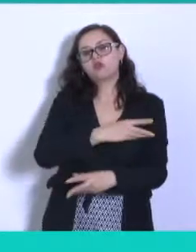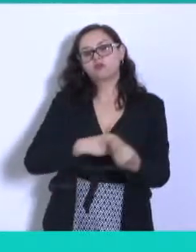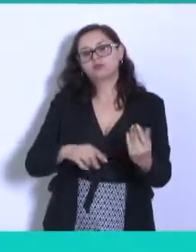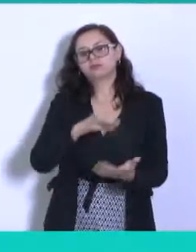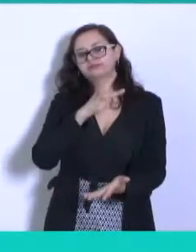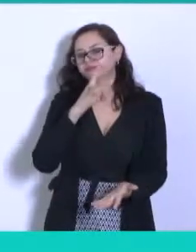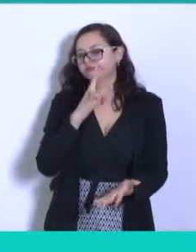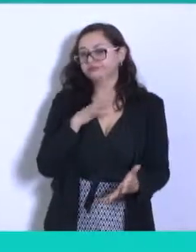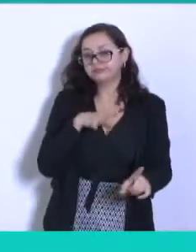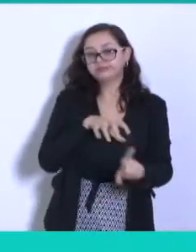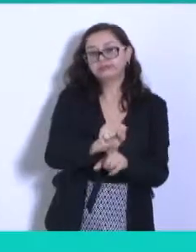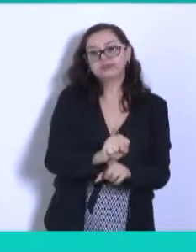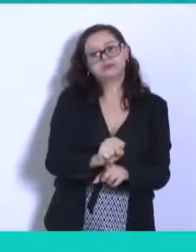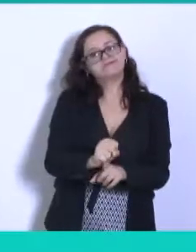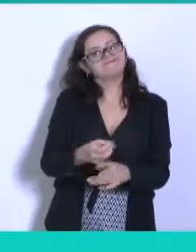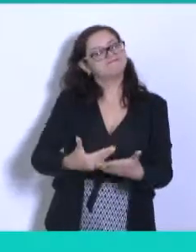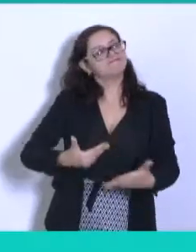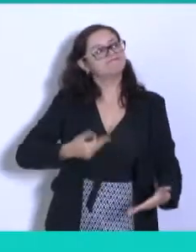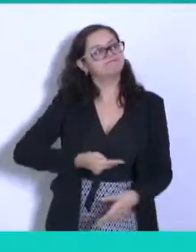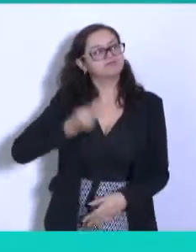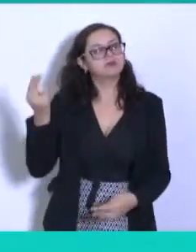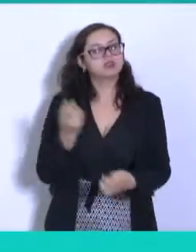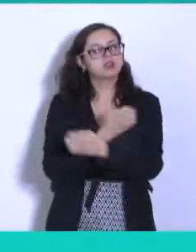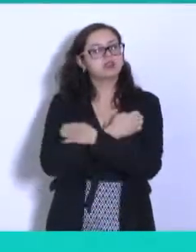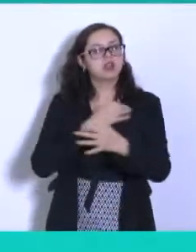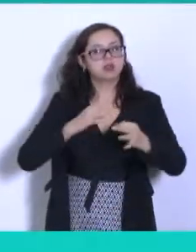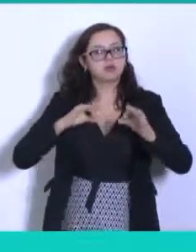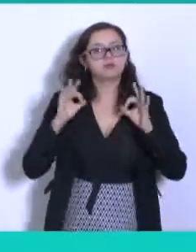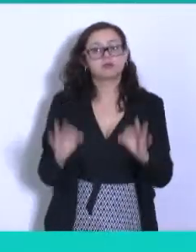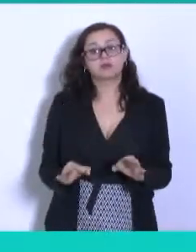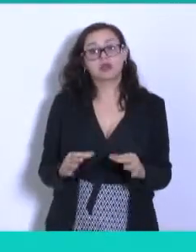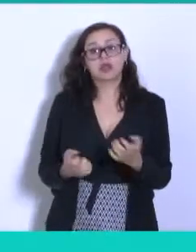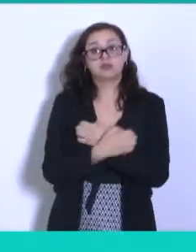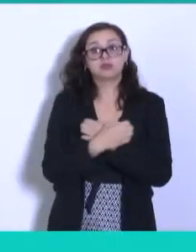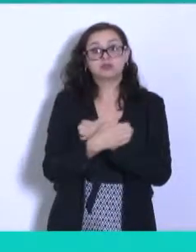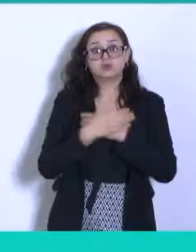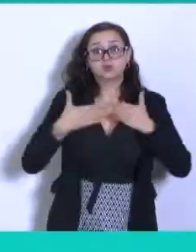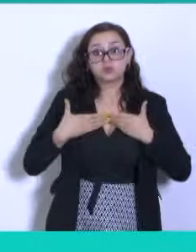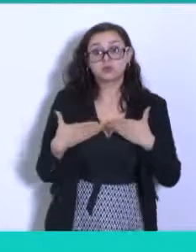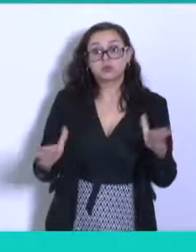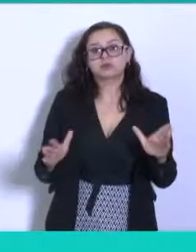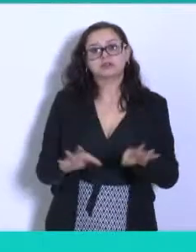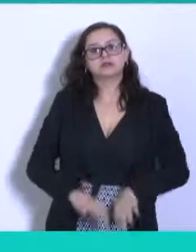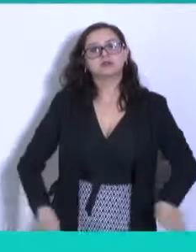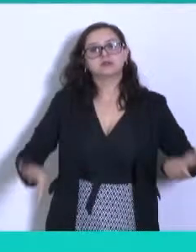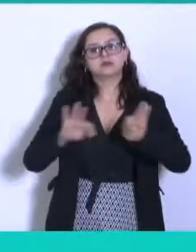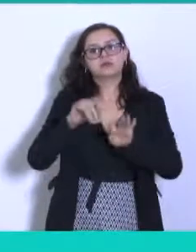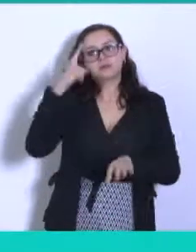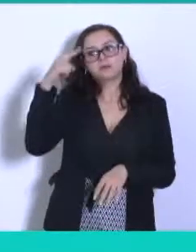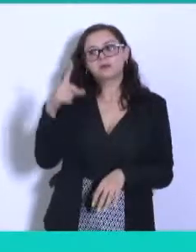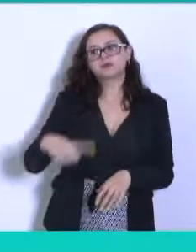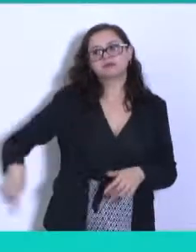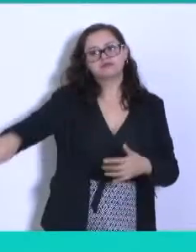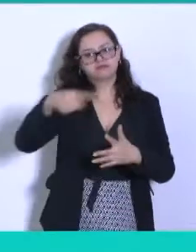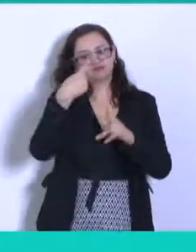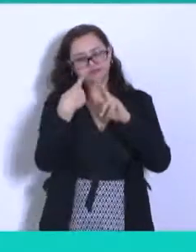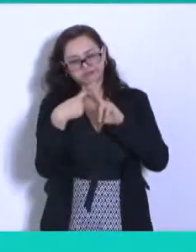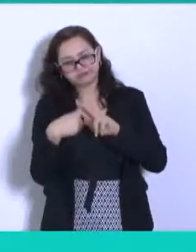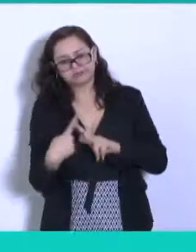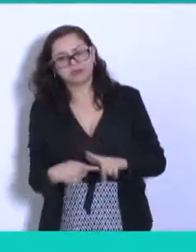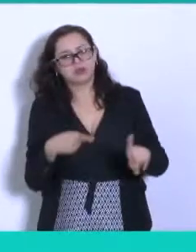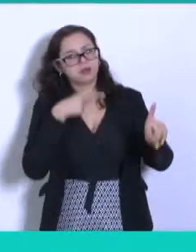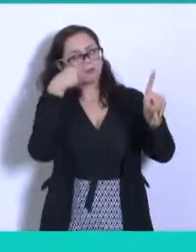de calidad. Ante ello, la información pública es un elemento importante para construir indicadores y establecer metas, para que el proceso